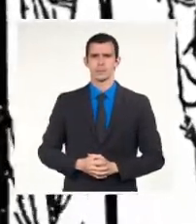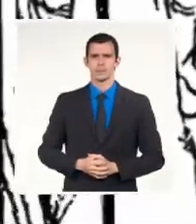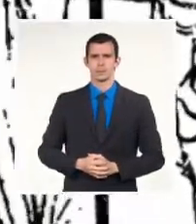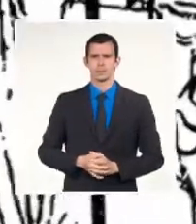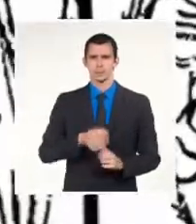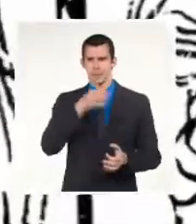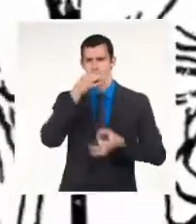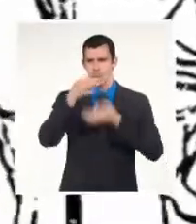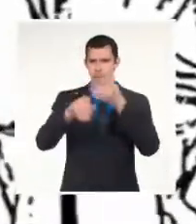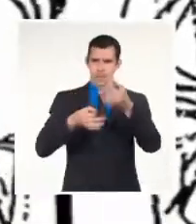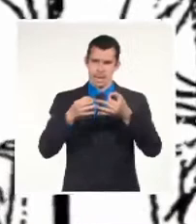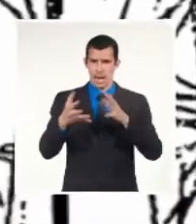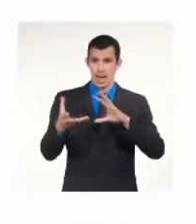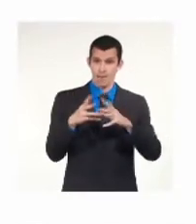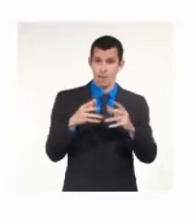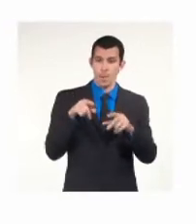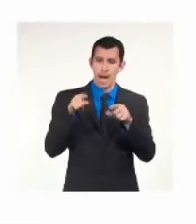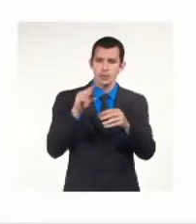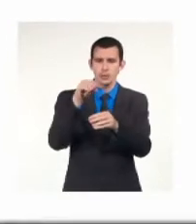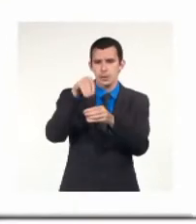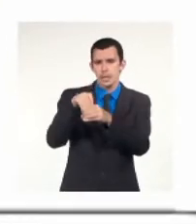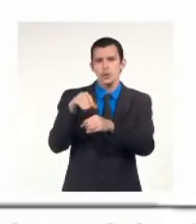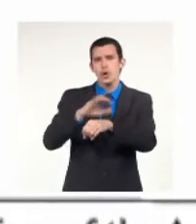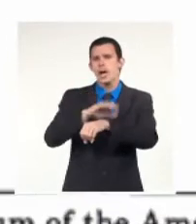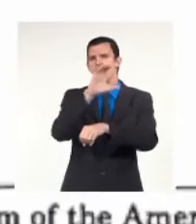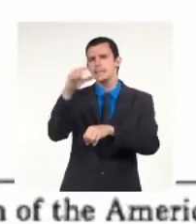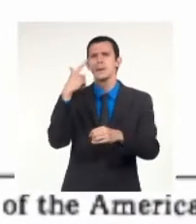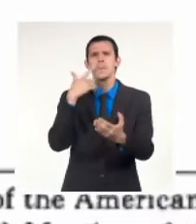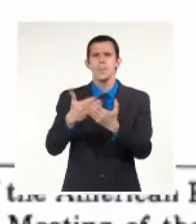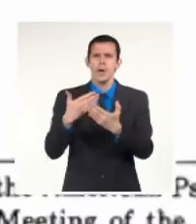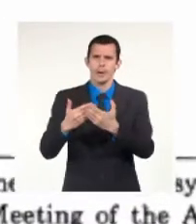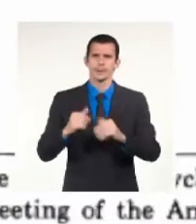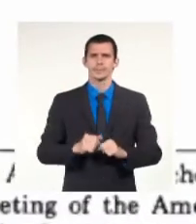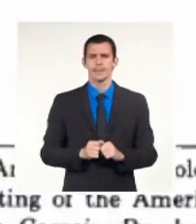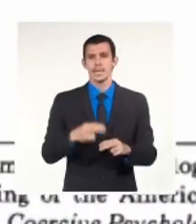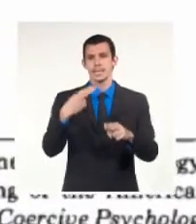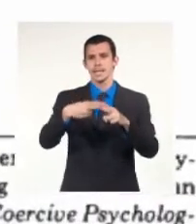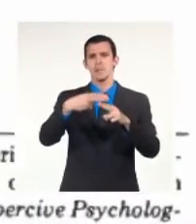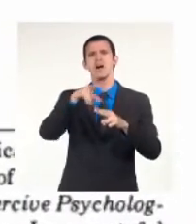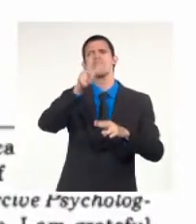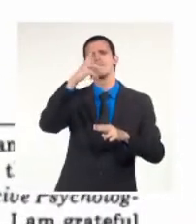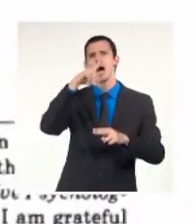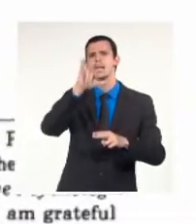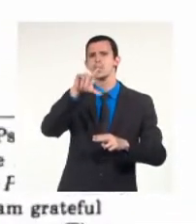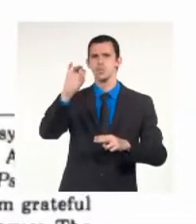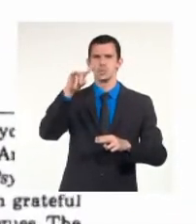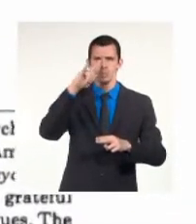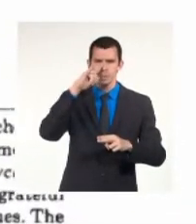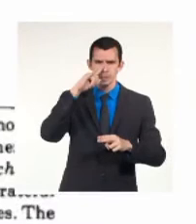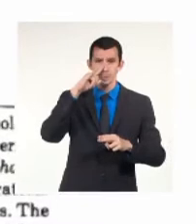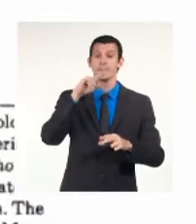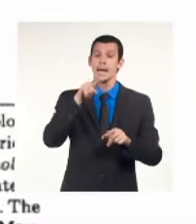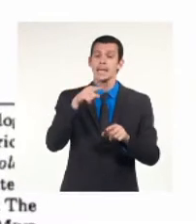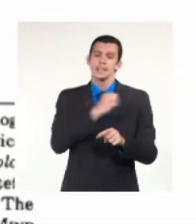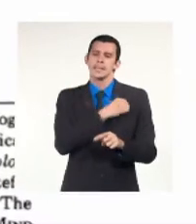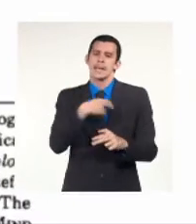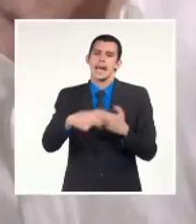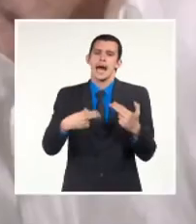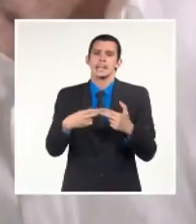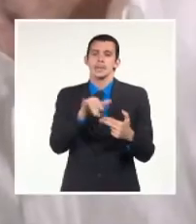Program. Valium, Tonexin, Prolixin, usaban esa droga. Entonces, a mí me trataron de enganchar.